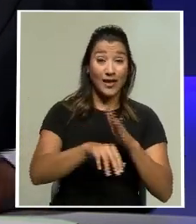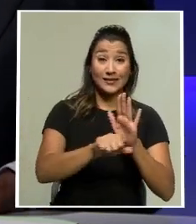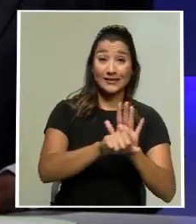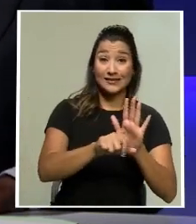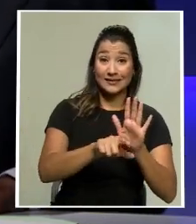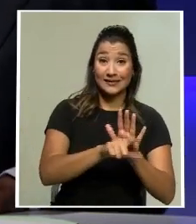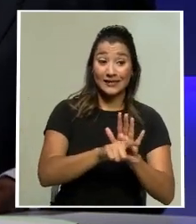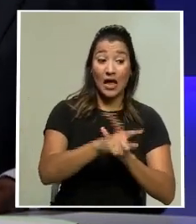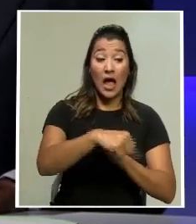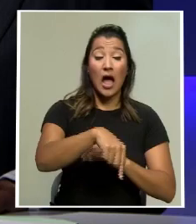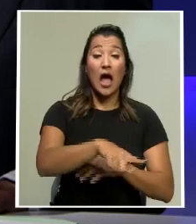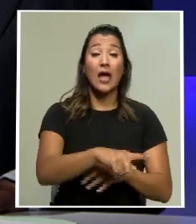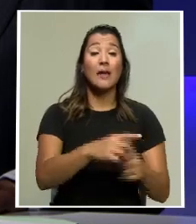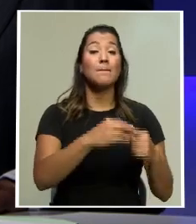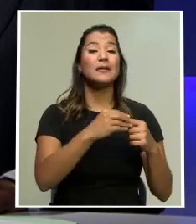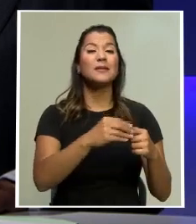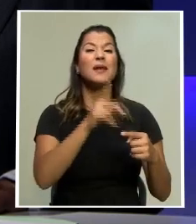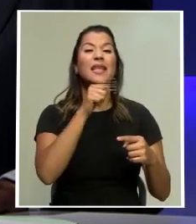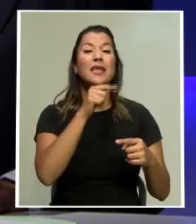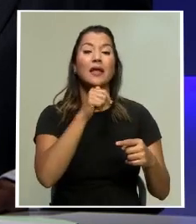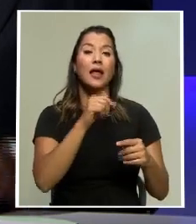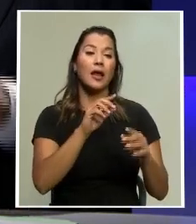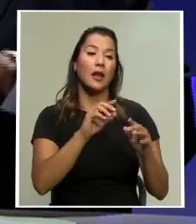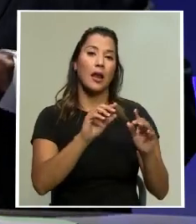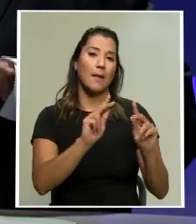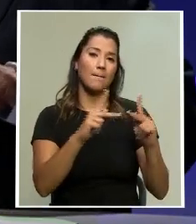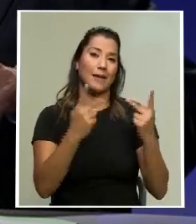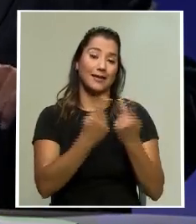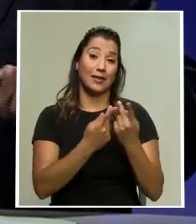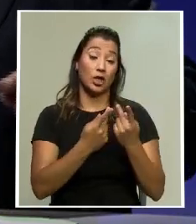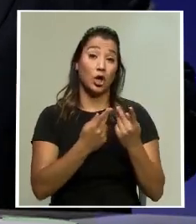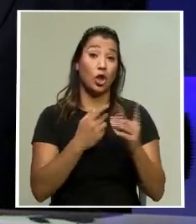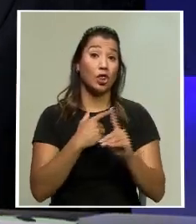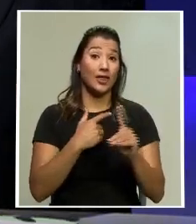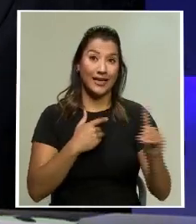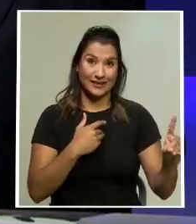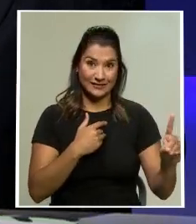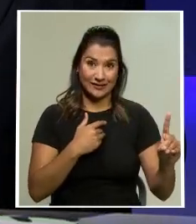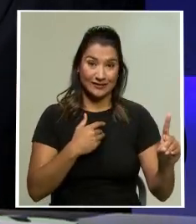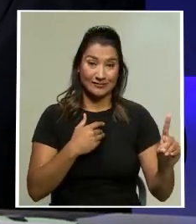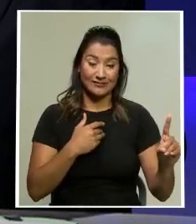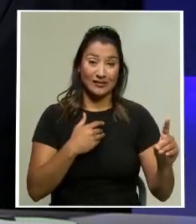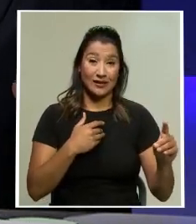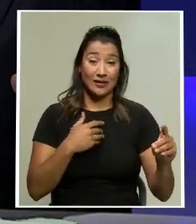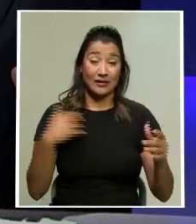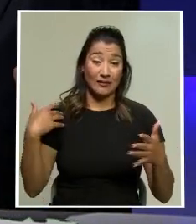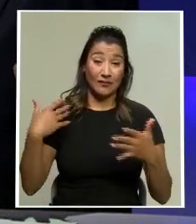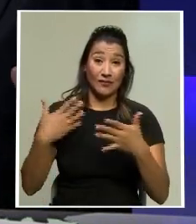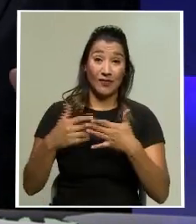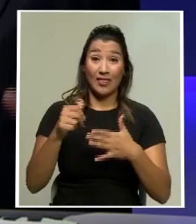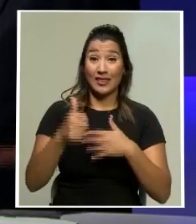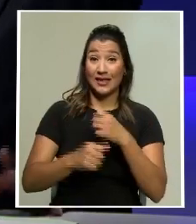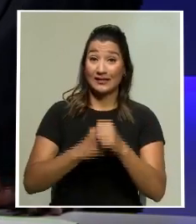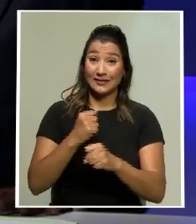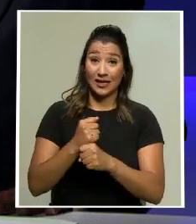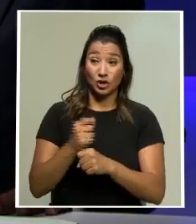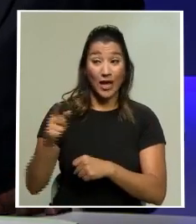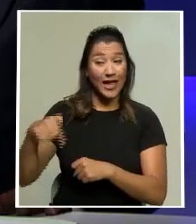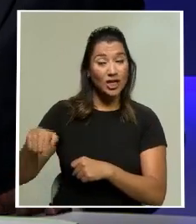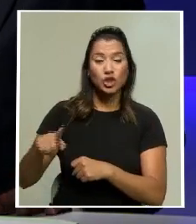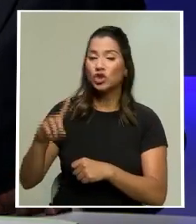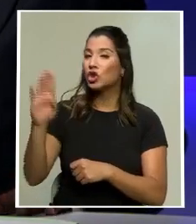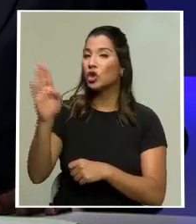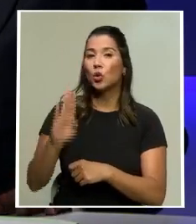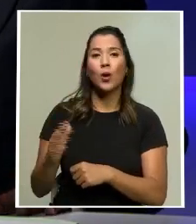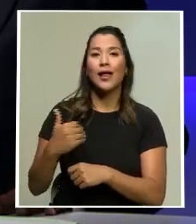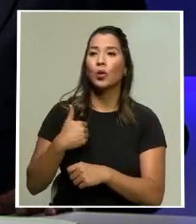era predominantemente de derecha. Durante todos esos 10 años, el Frente nunca fue mayoría en